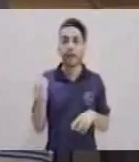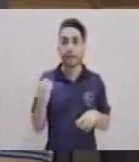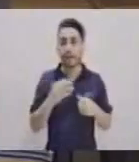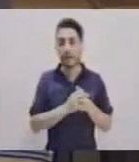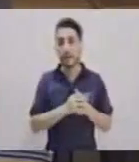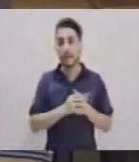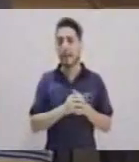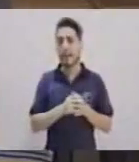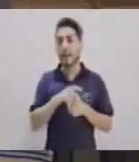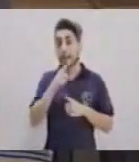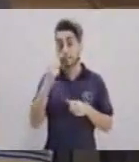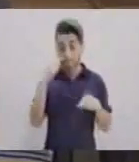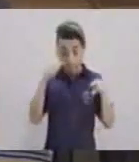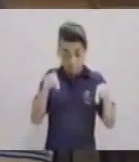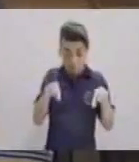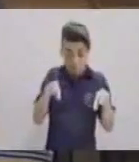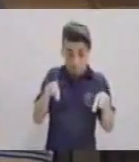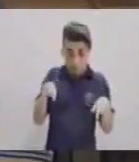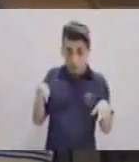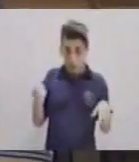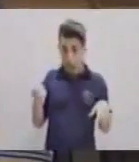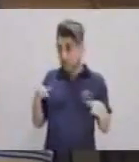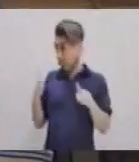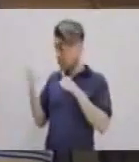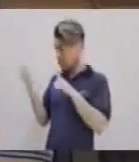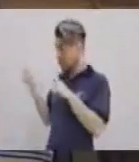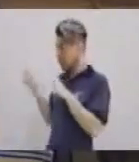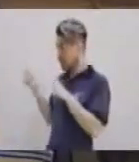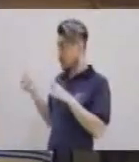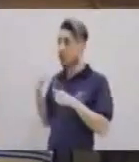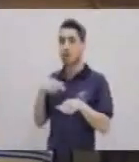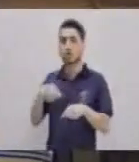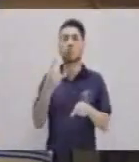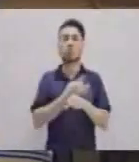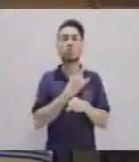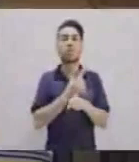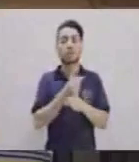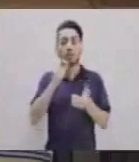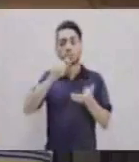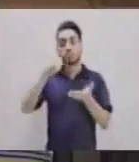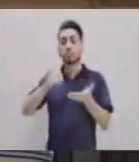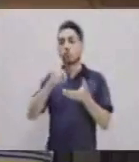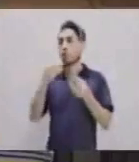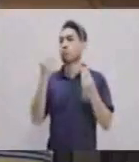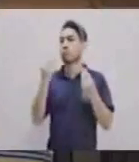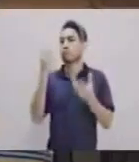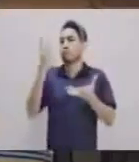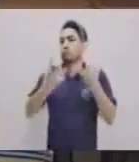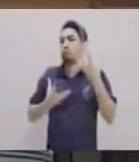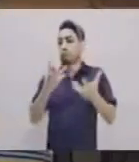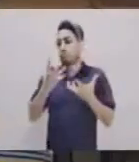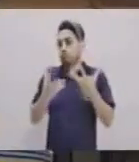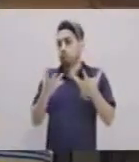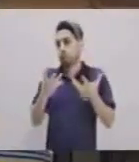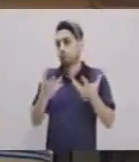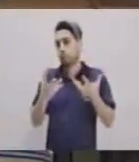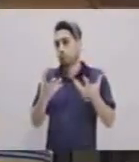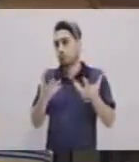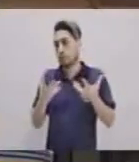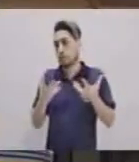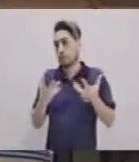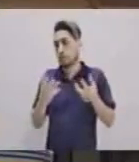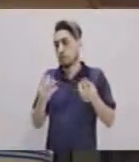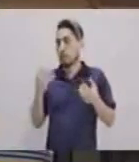a propósito porque, como ustedes observaron, el recurso que utilizamos es muy caliente